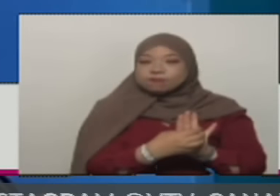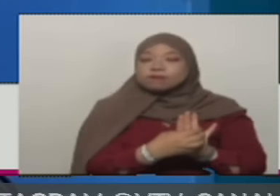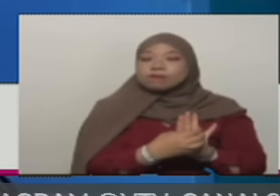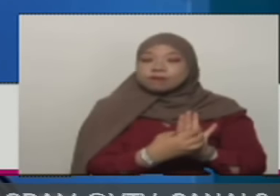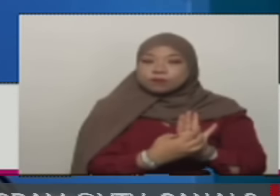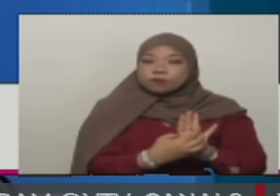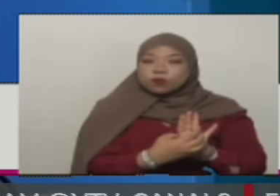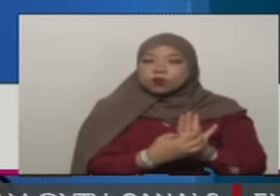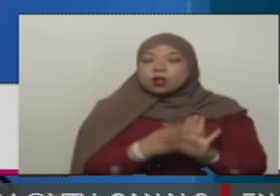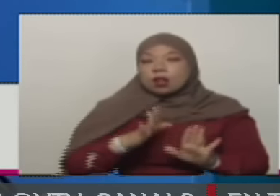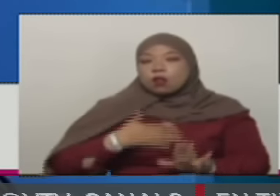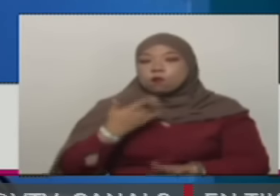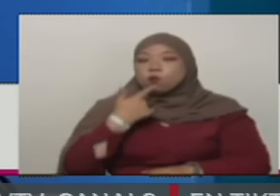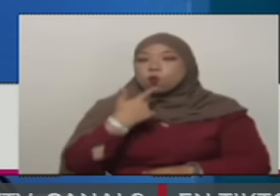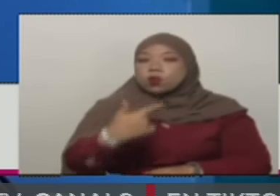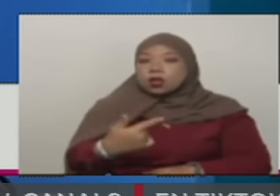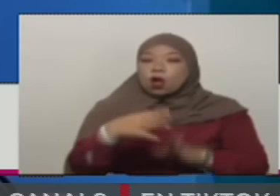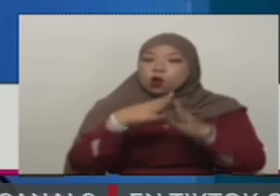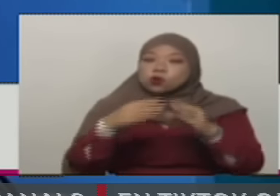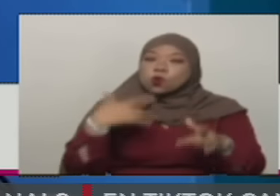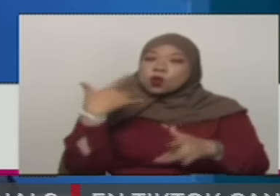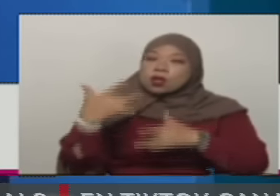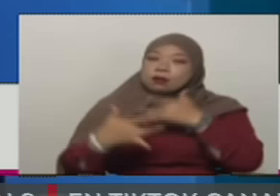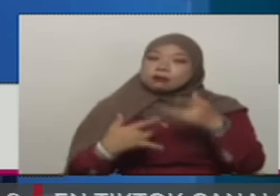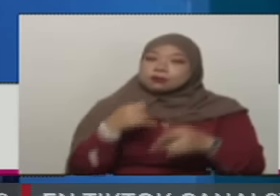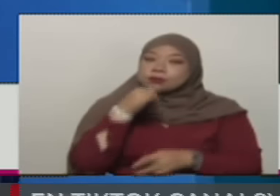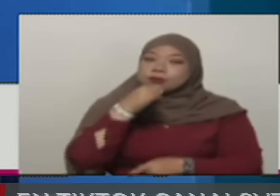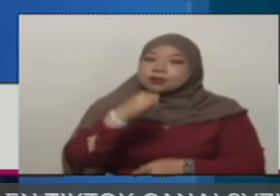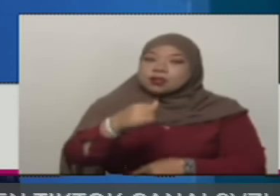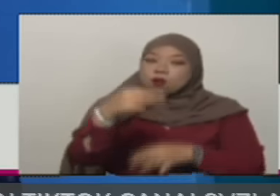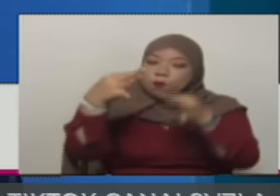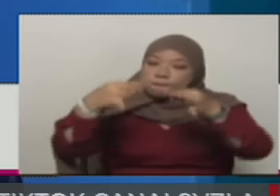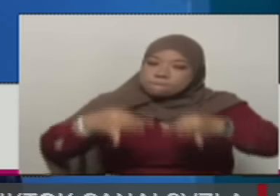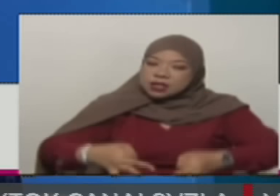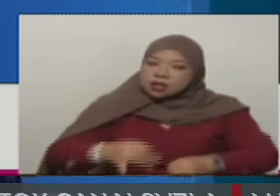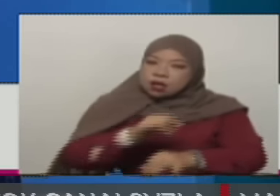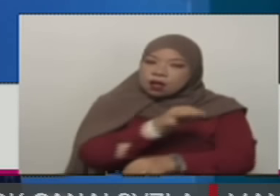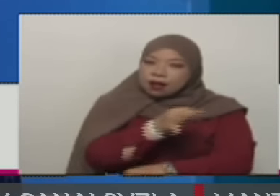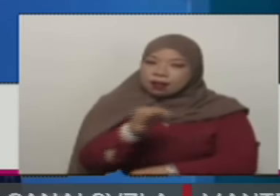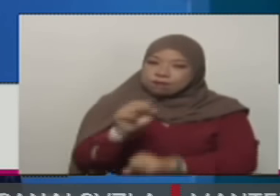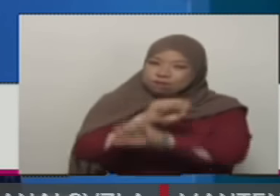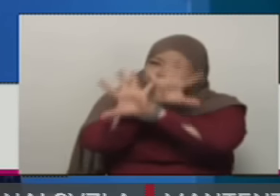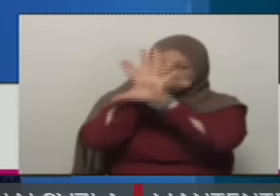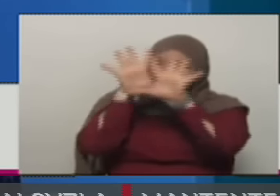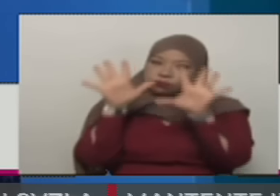Lo que sí les puedo decir, que todo lo que se ha hecho de manera impecable.